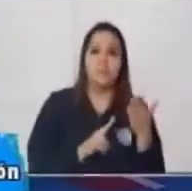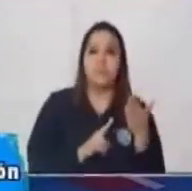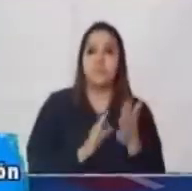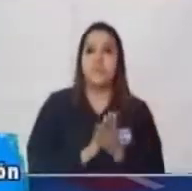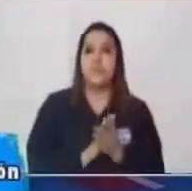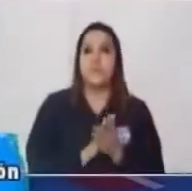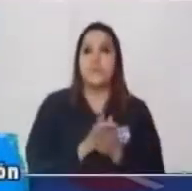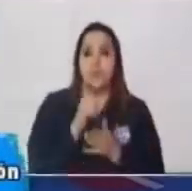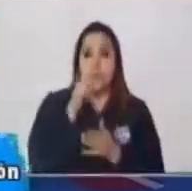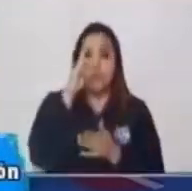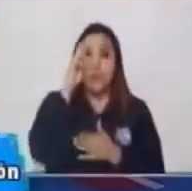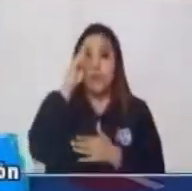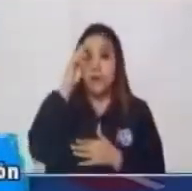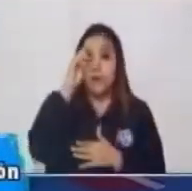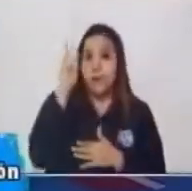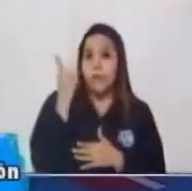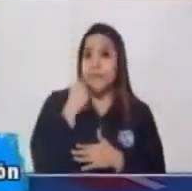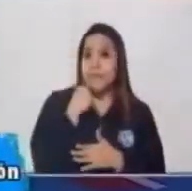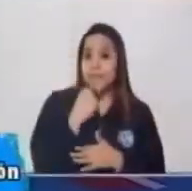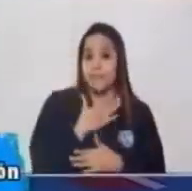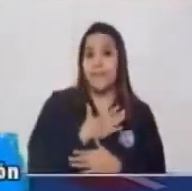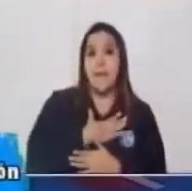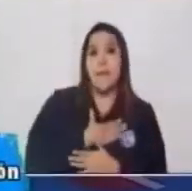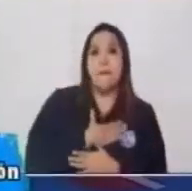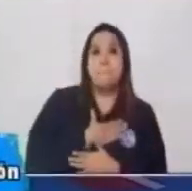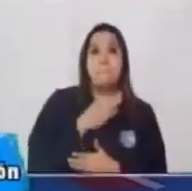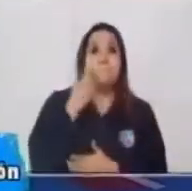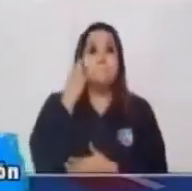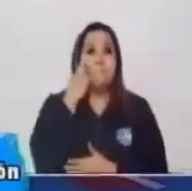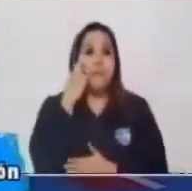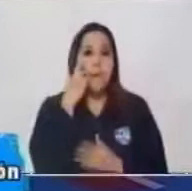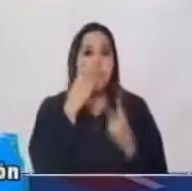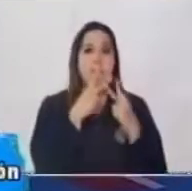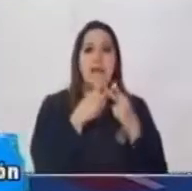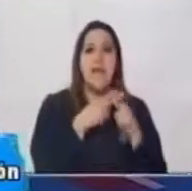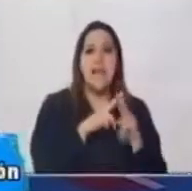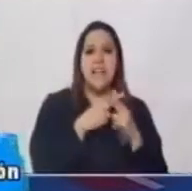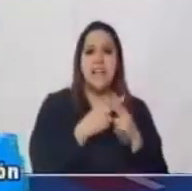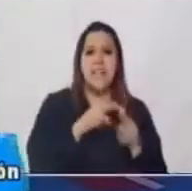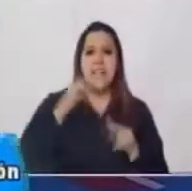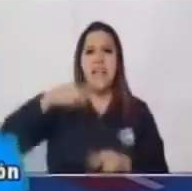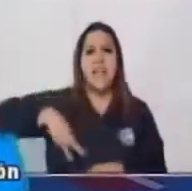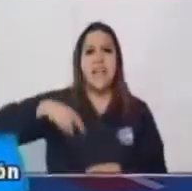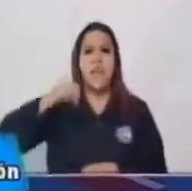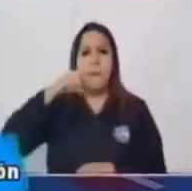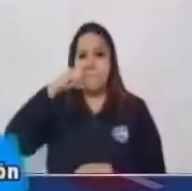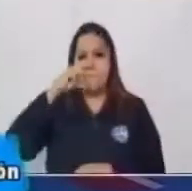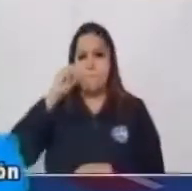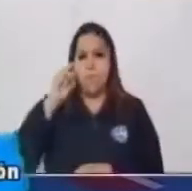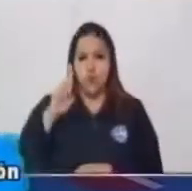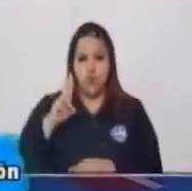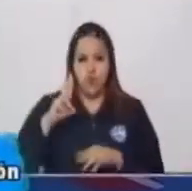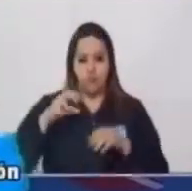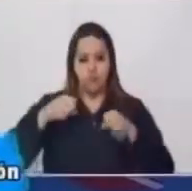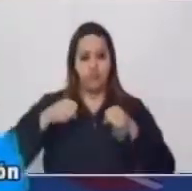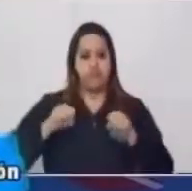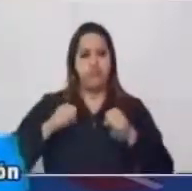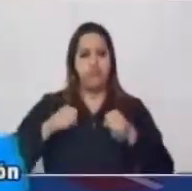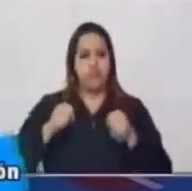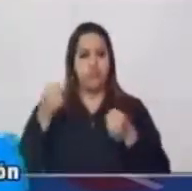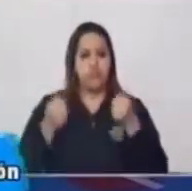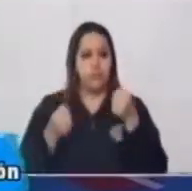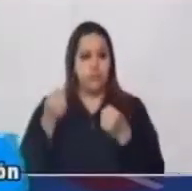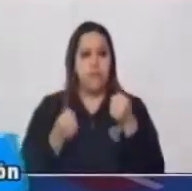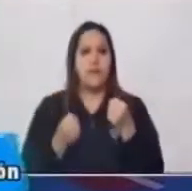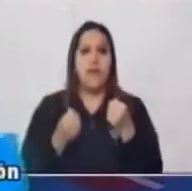¿te recuerdas? Dice, mi papá arregla el motor. Me voy a preguntar ¿quién? Ya sé que es mi papá.